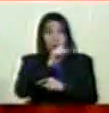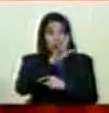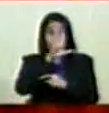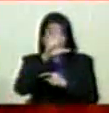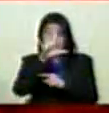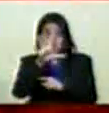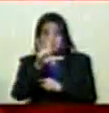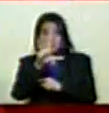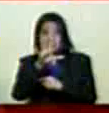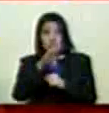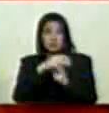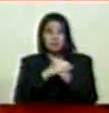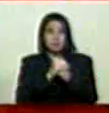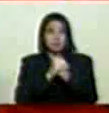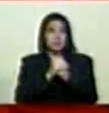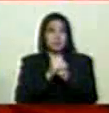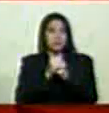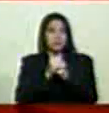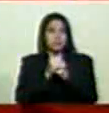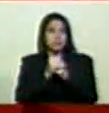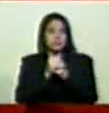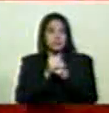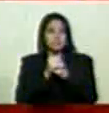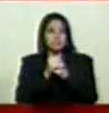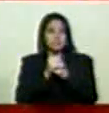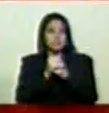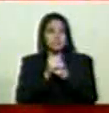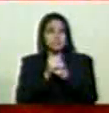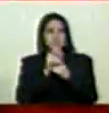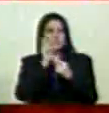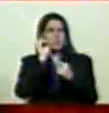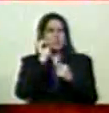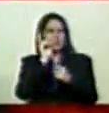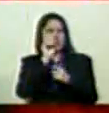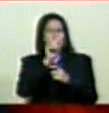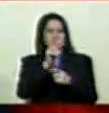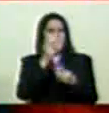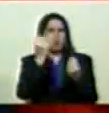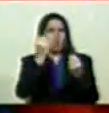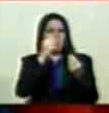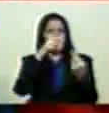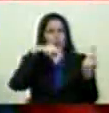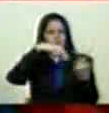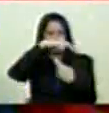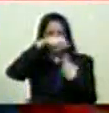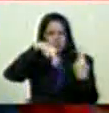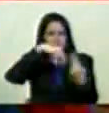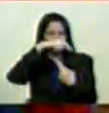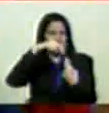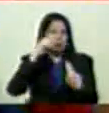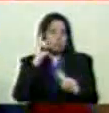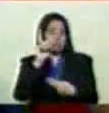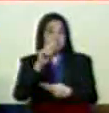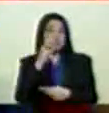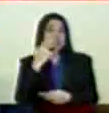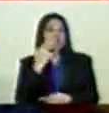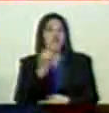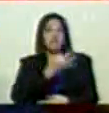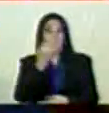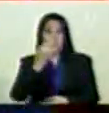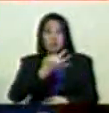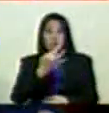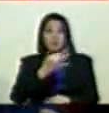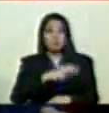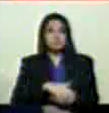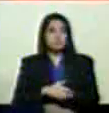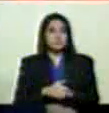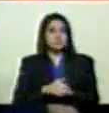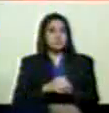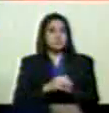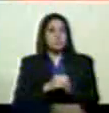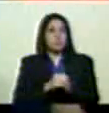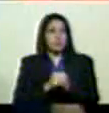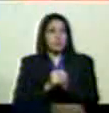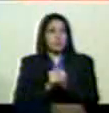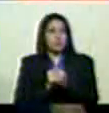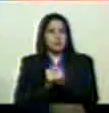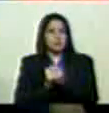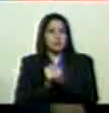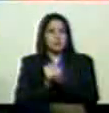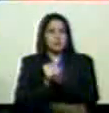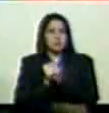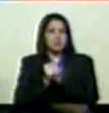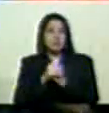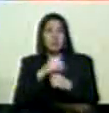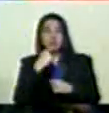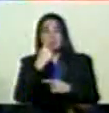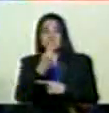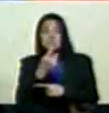ejemplo, porque yo no vengo, nosotros como revolucionarios predicamos con la verdad, nosotros decimos la verdad.